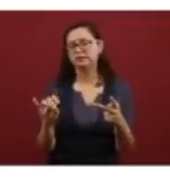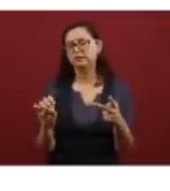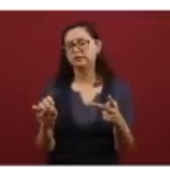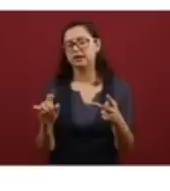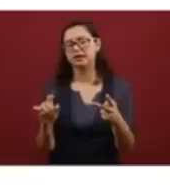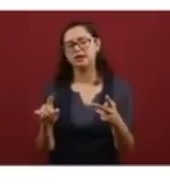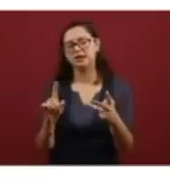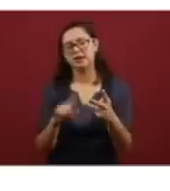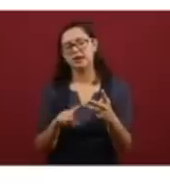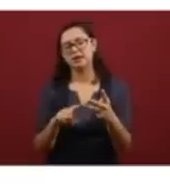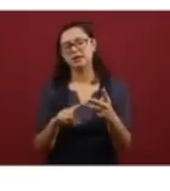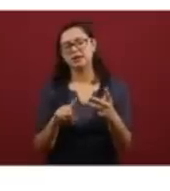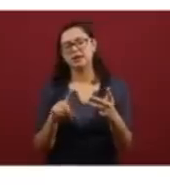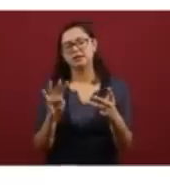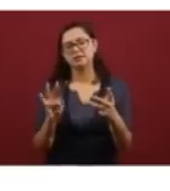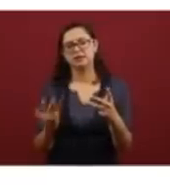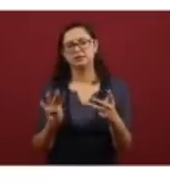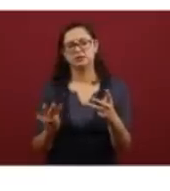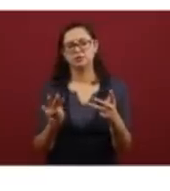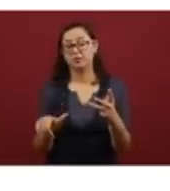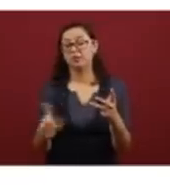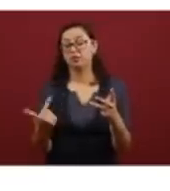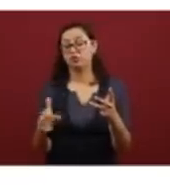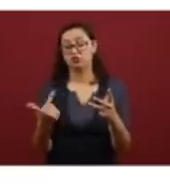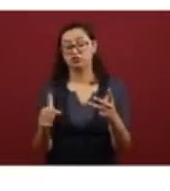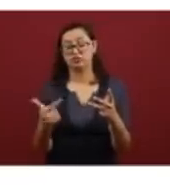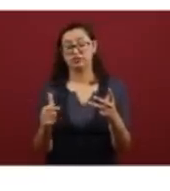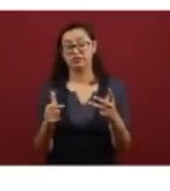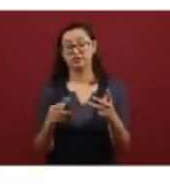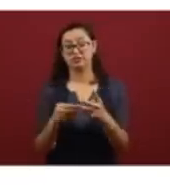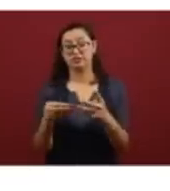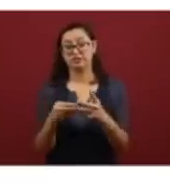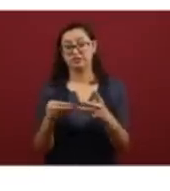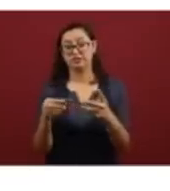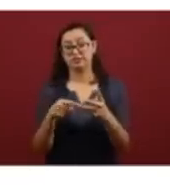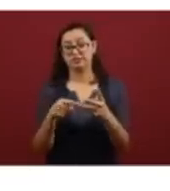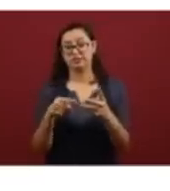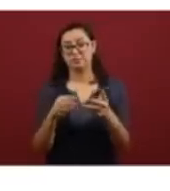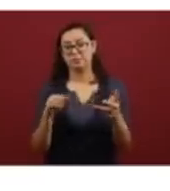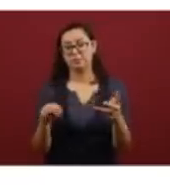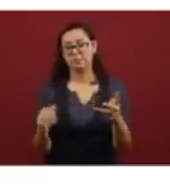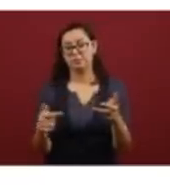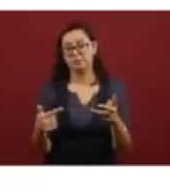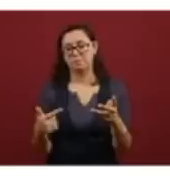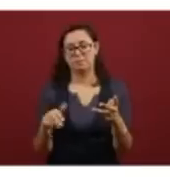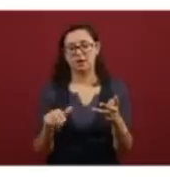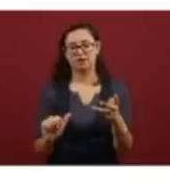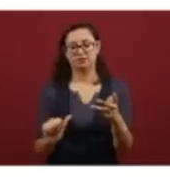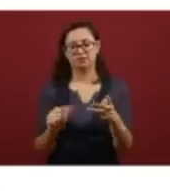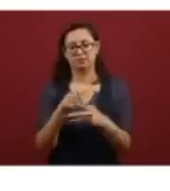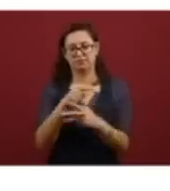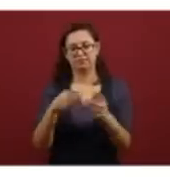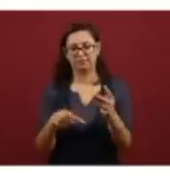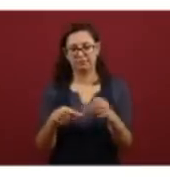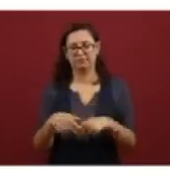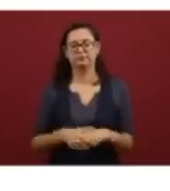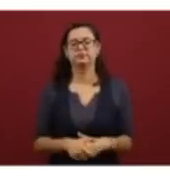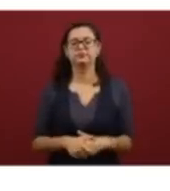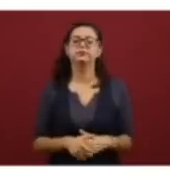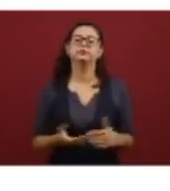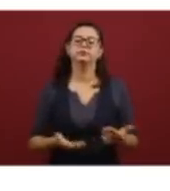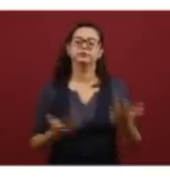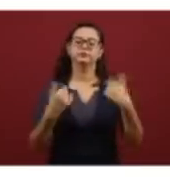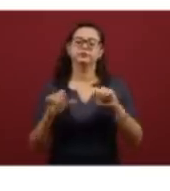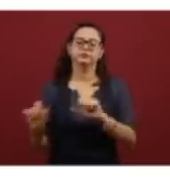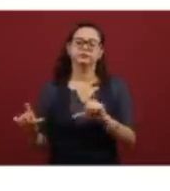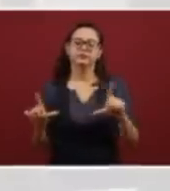y 19 pesos con 12 centavos el litro gasolina regular y ahora vamos a